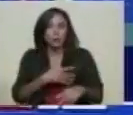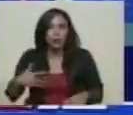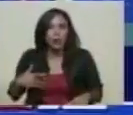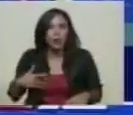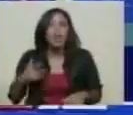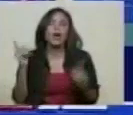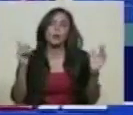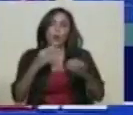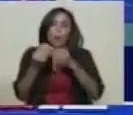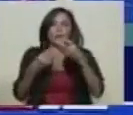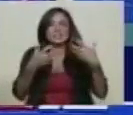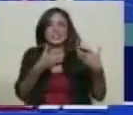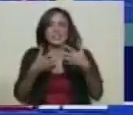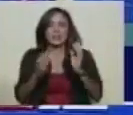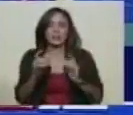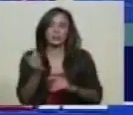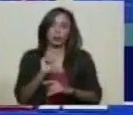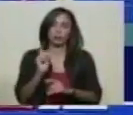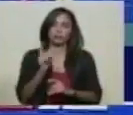mucho.